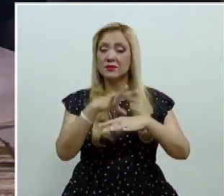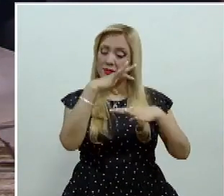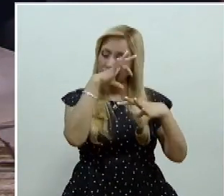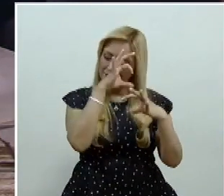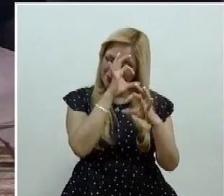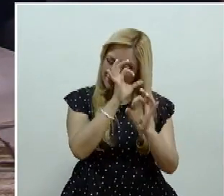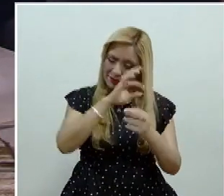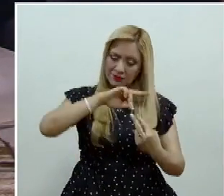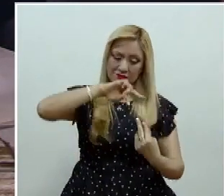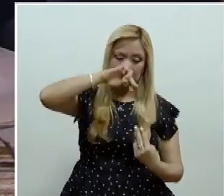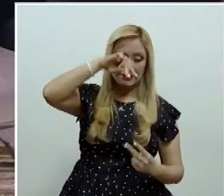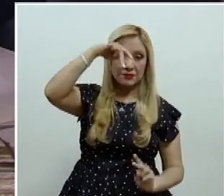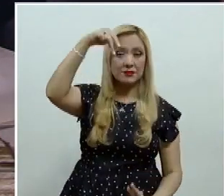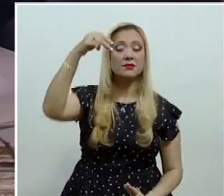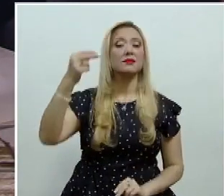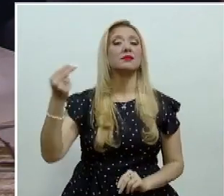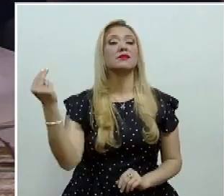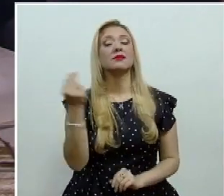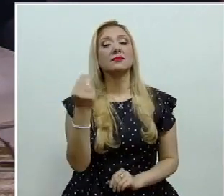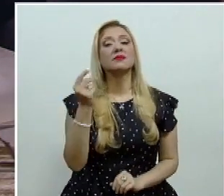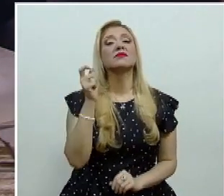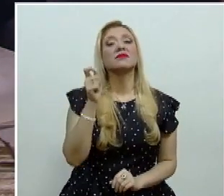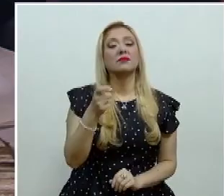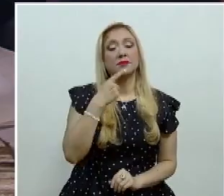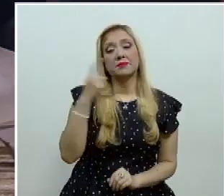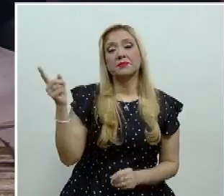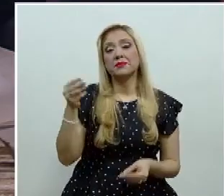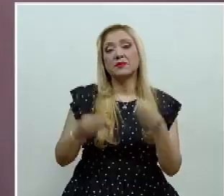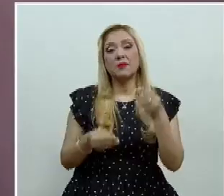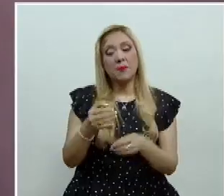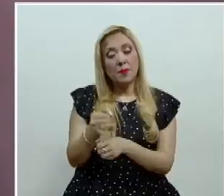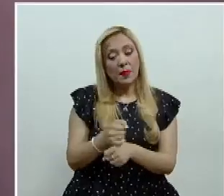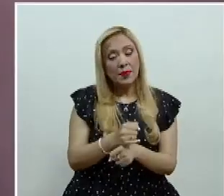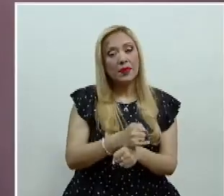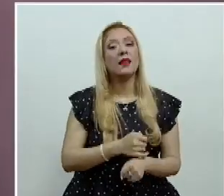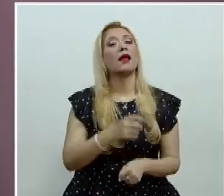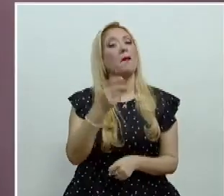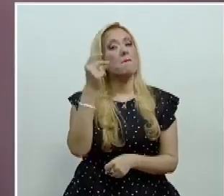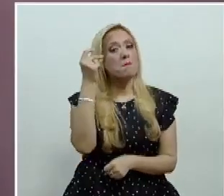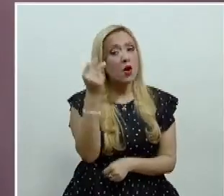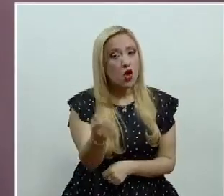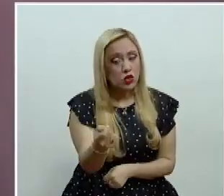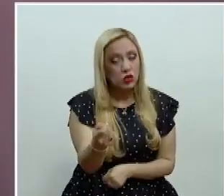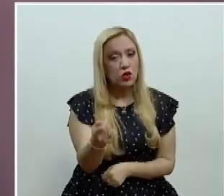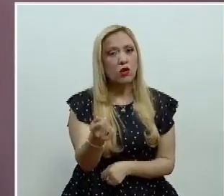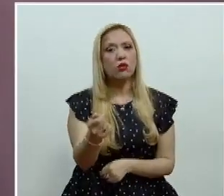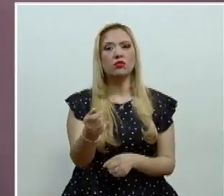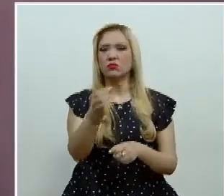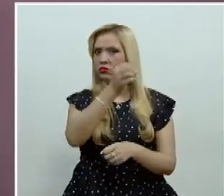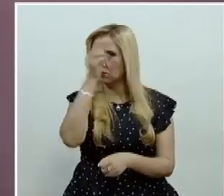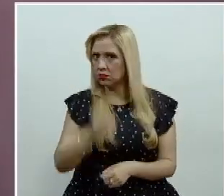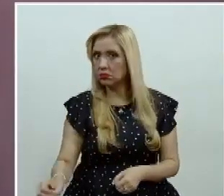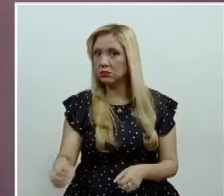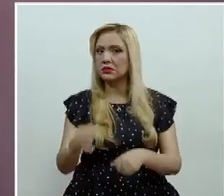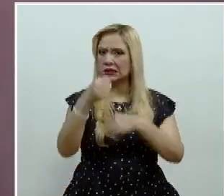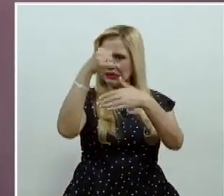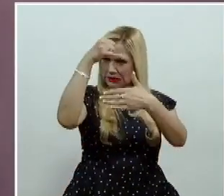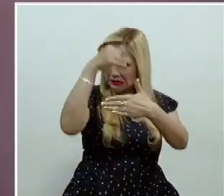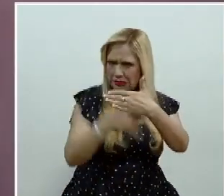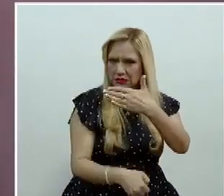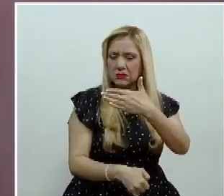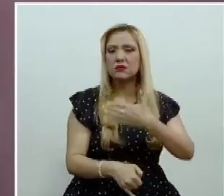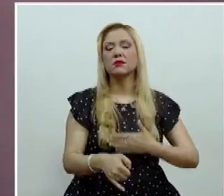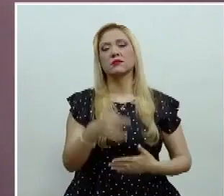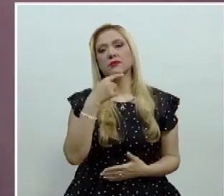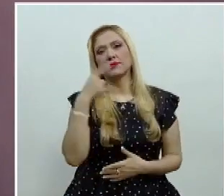las que sean, es necesario que, como bien mencionaba la magistrada, la investigación también sea pronta, sea oficiosa, sea exhaustiva y, por supuesto,